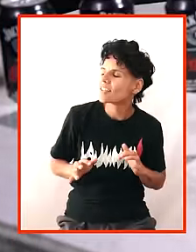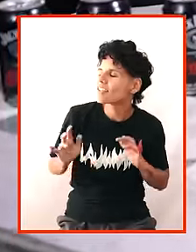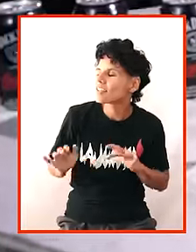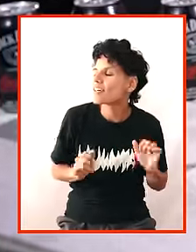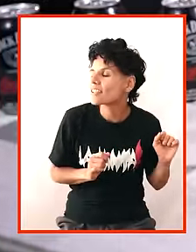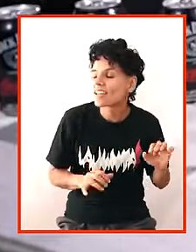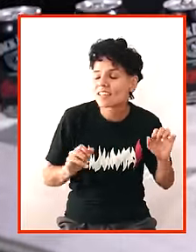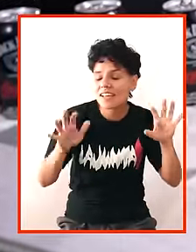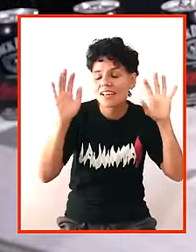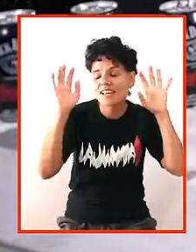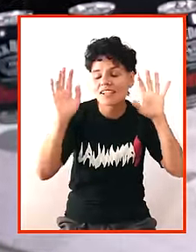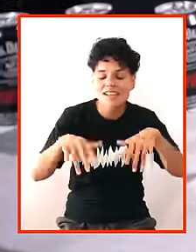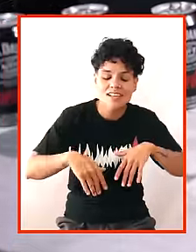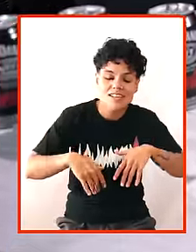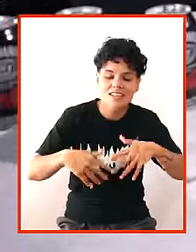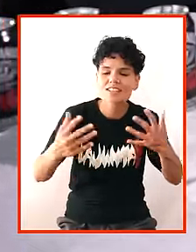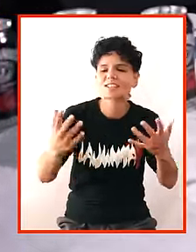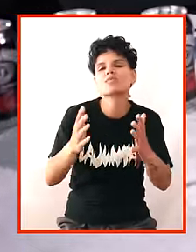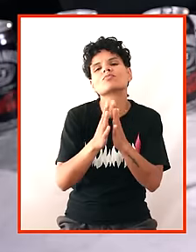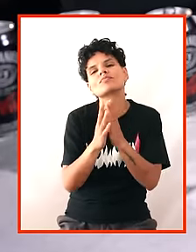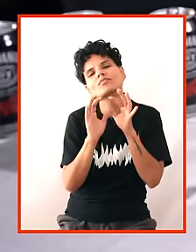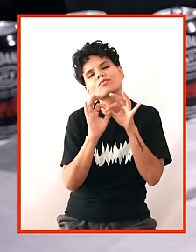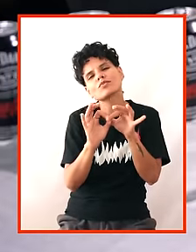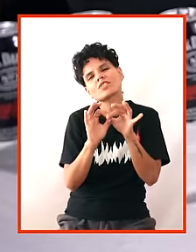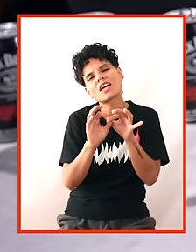Oye, David, te queremos agradecer que hayas venido este ratito, amigo.